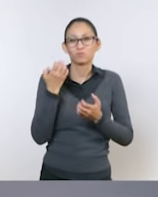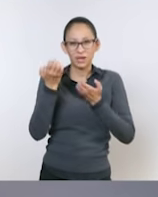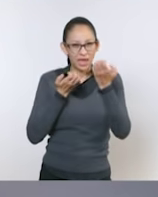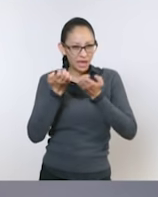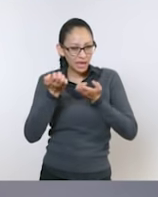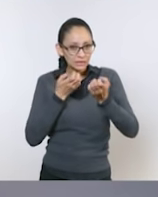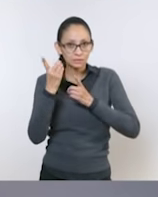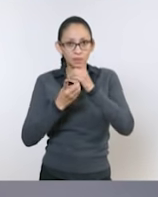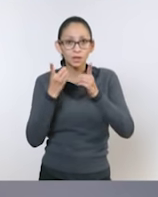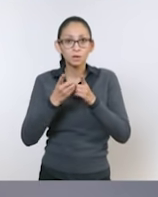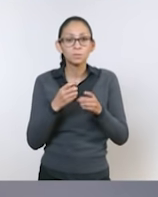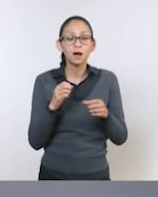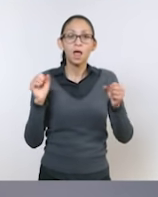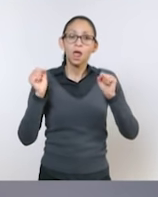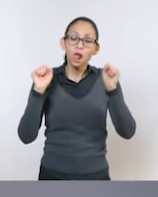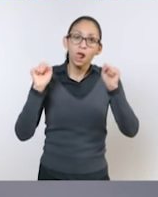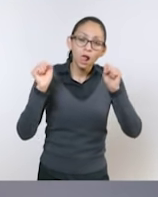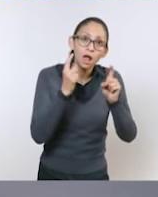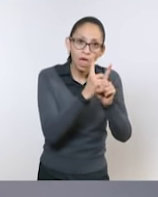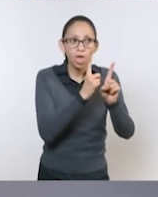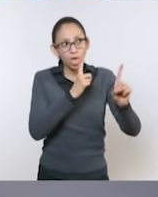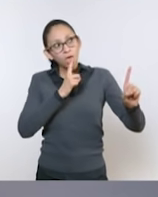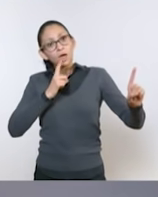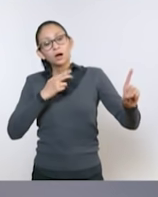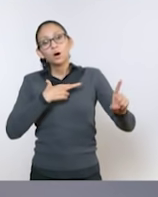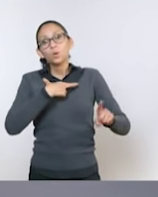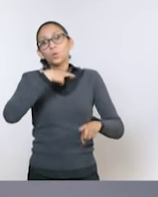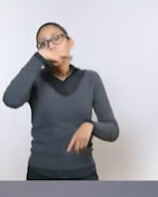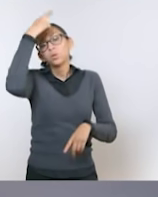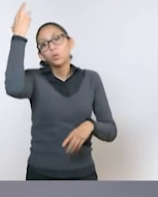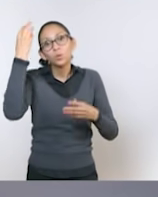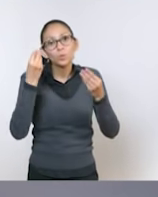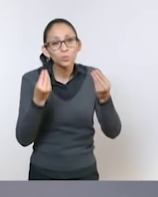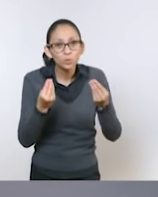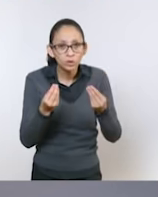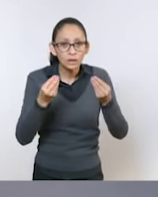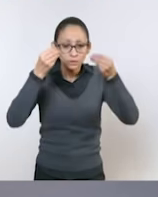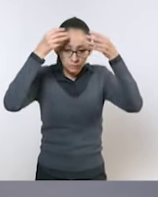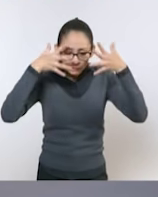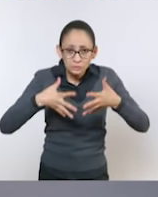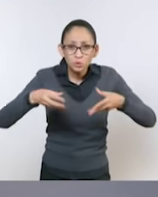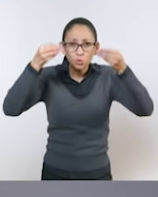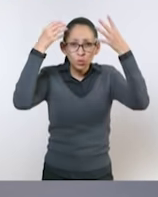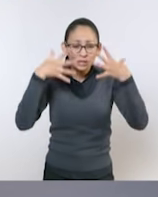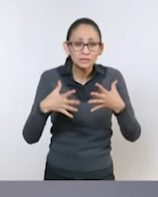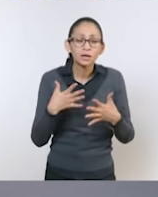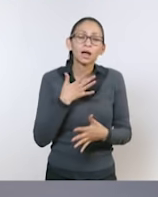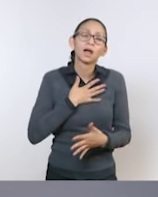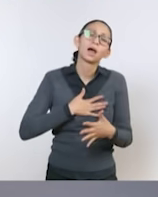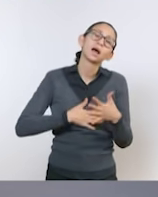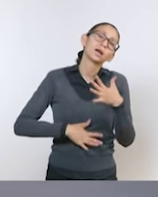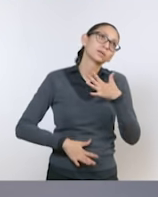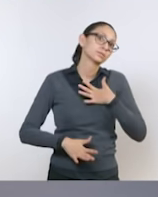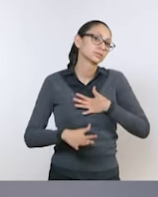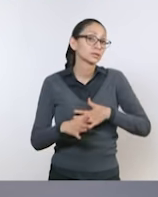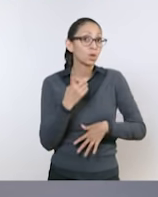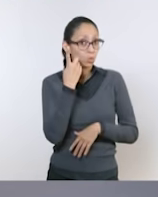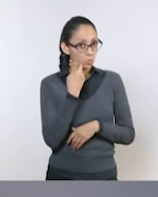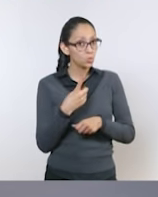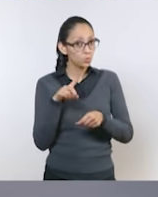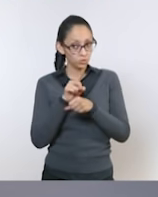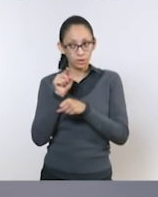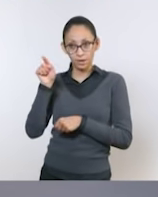de educación física siempre se queda al final. Se pone muy rojo, suda mucho y se